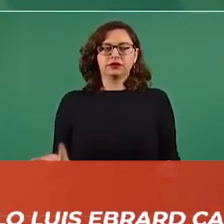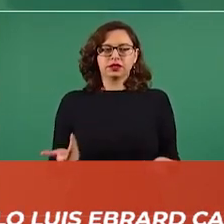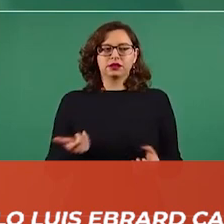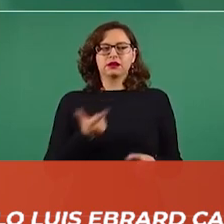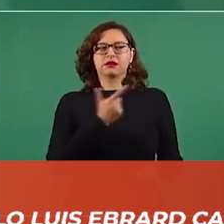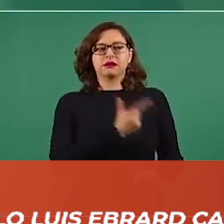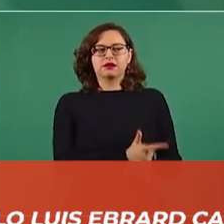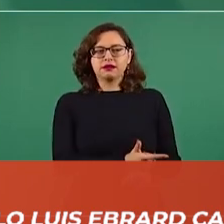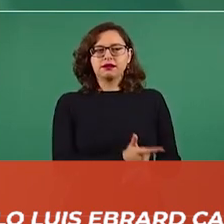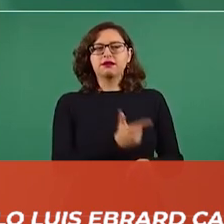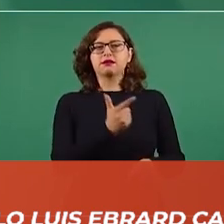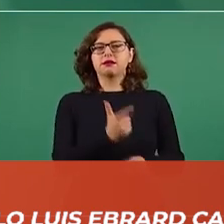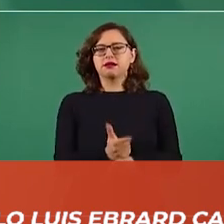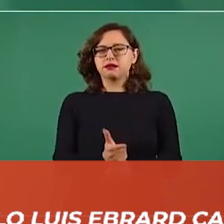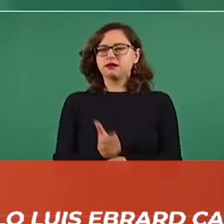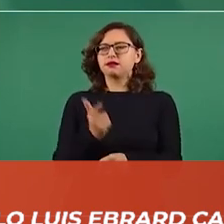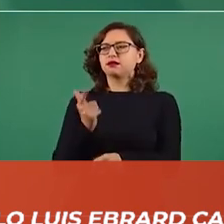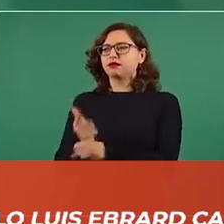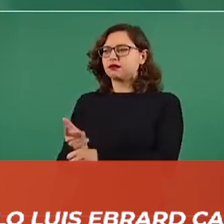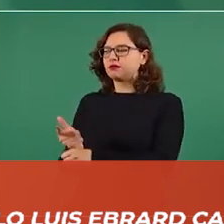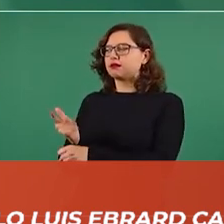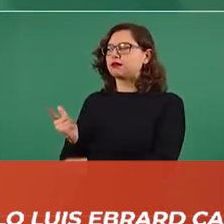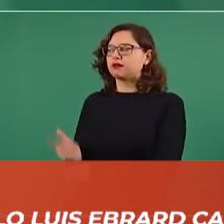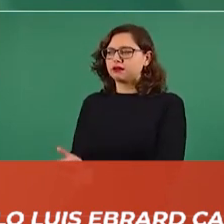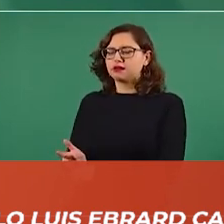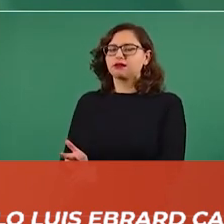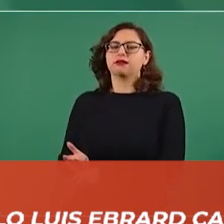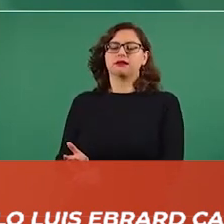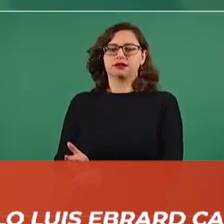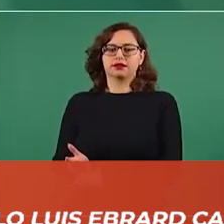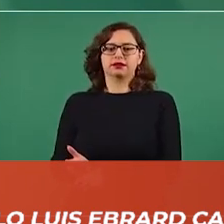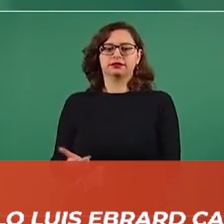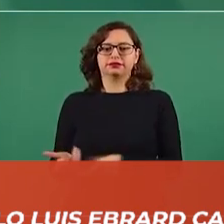cuenta, hay gente que piensa